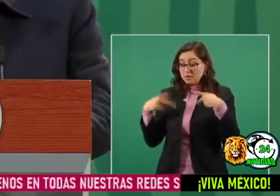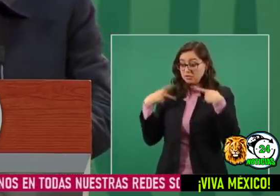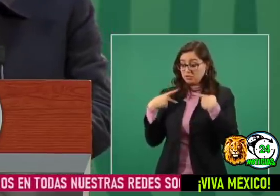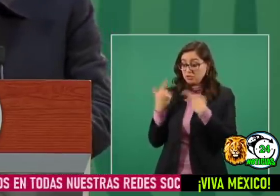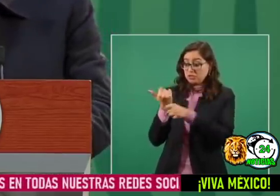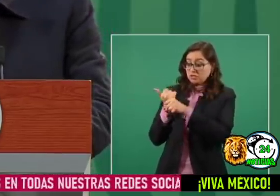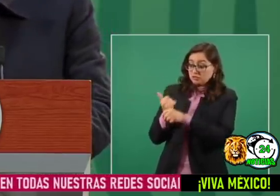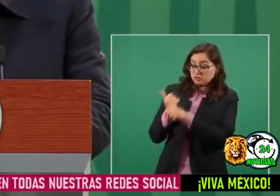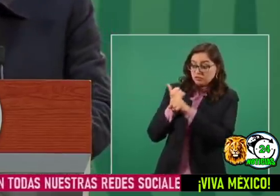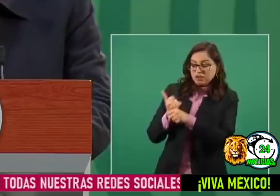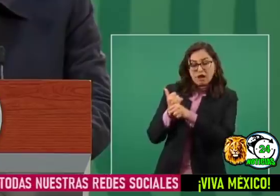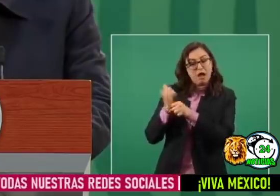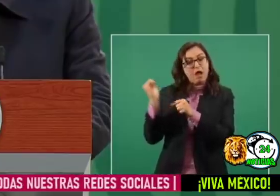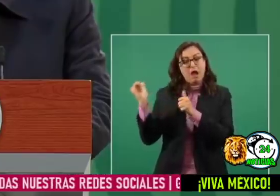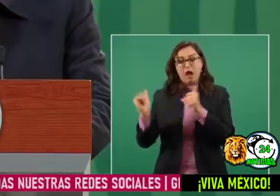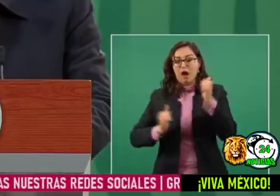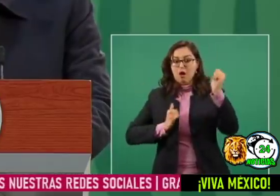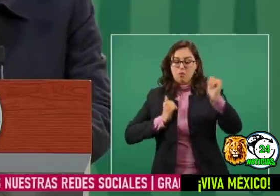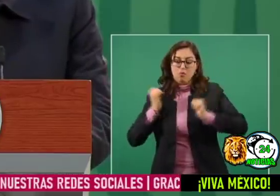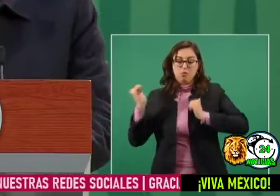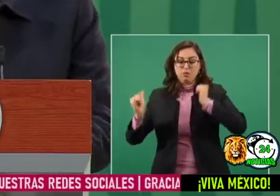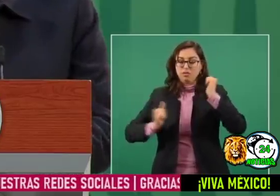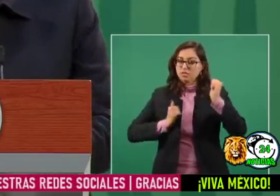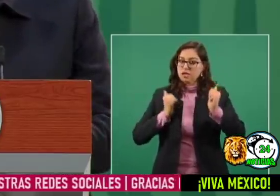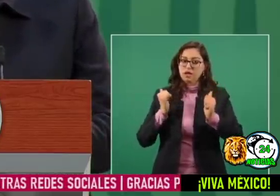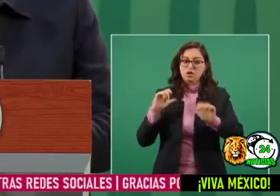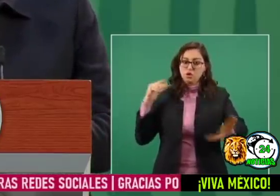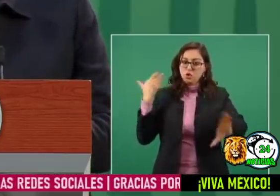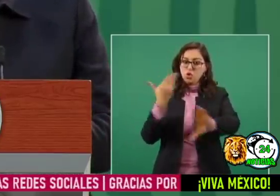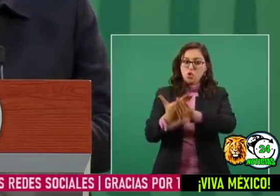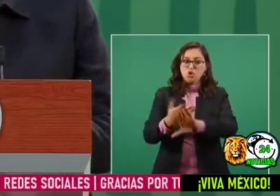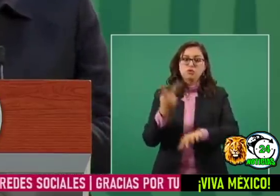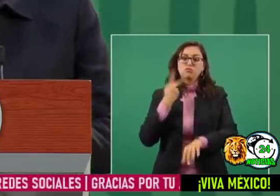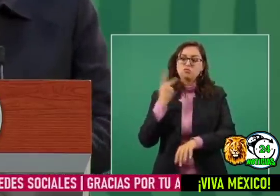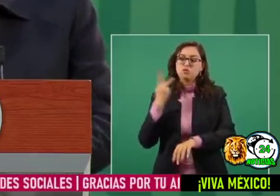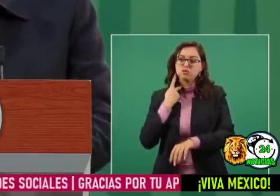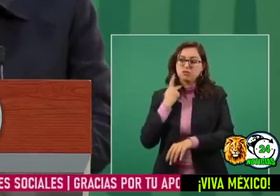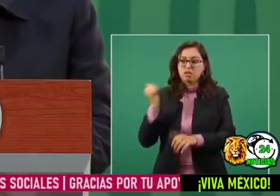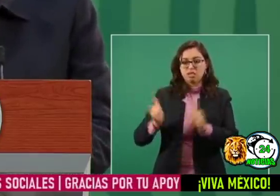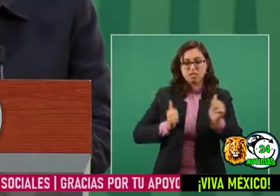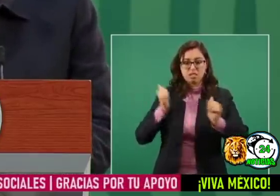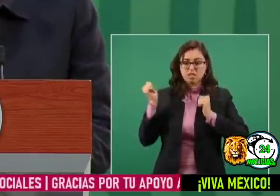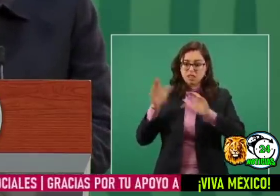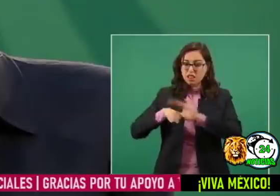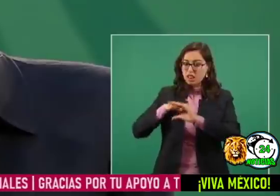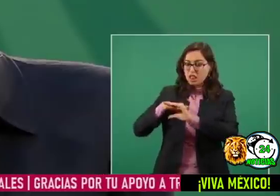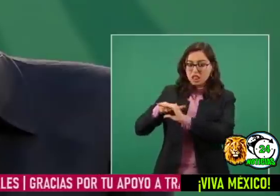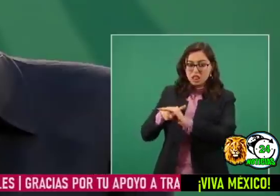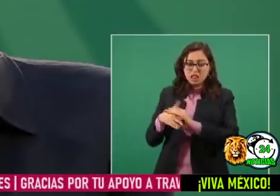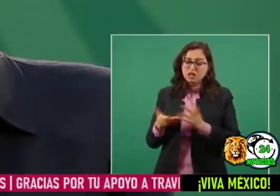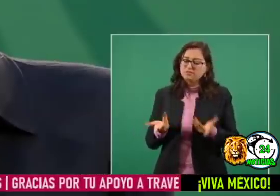con propósitos políticos electorales o politiqueros, pues,